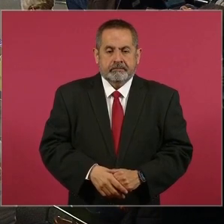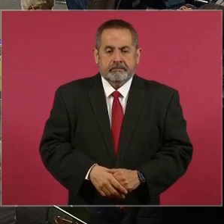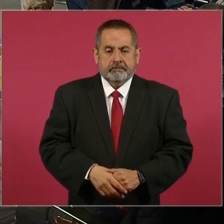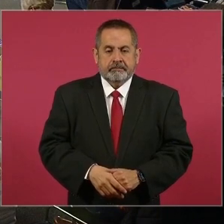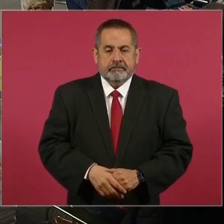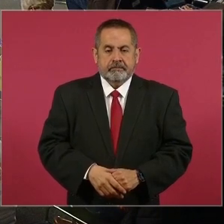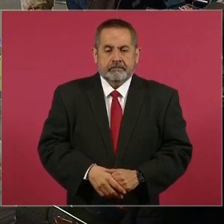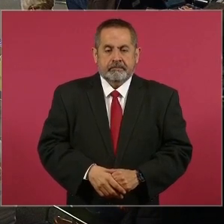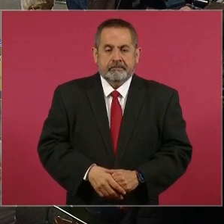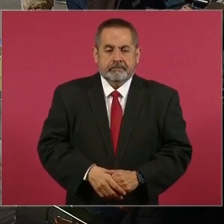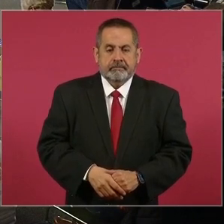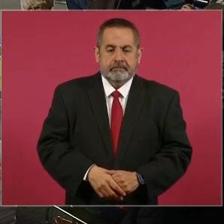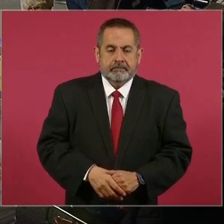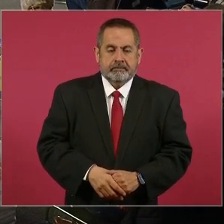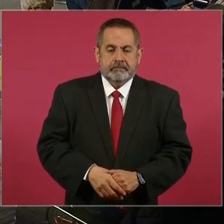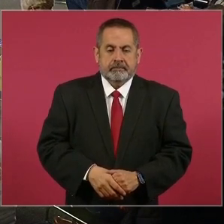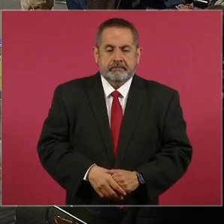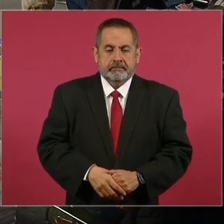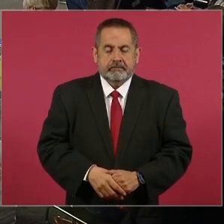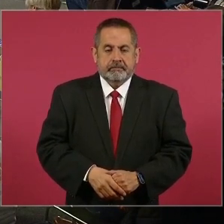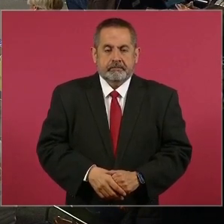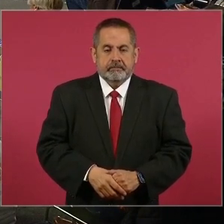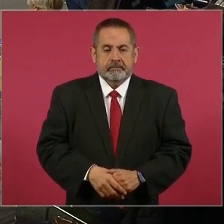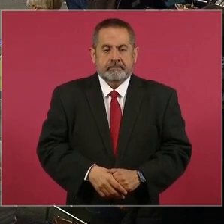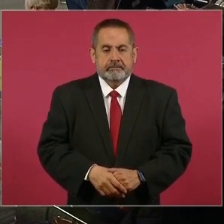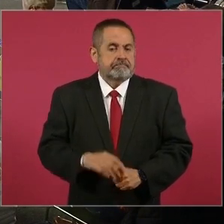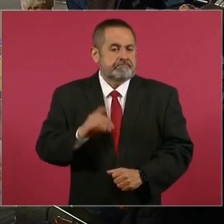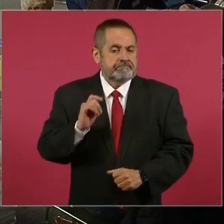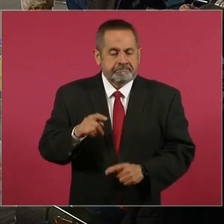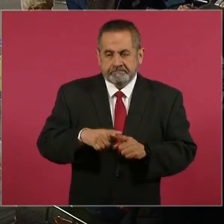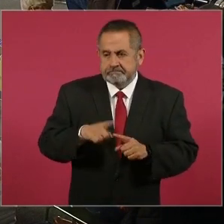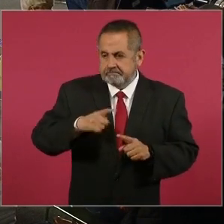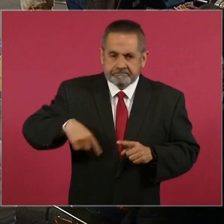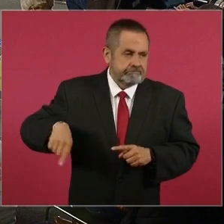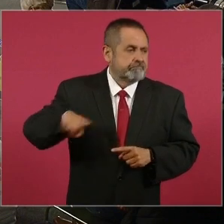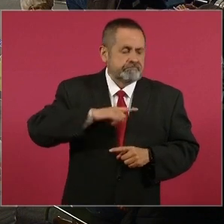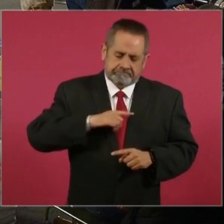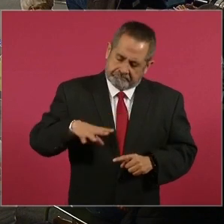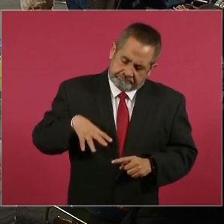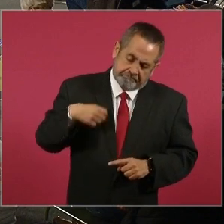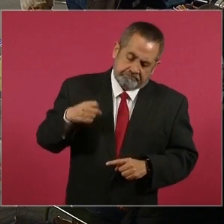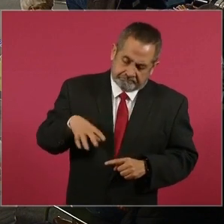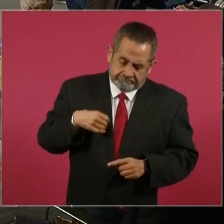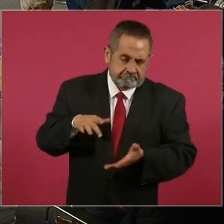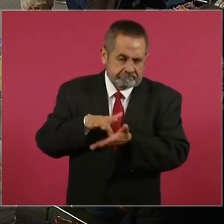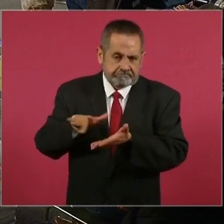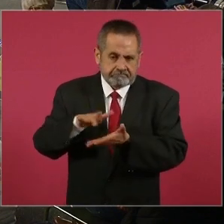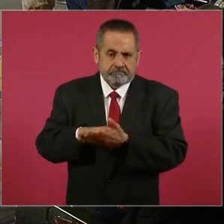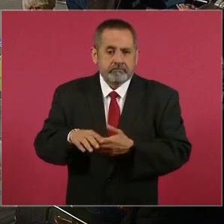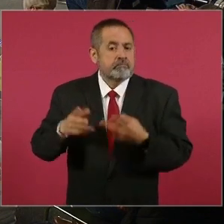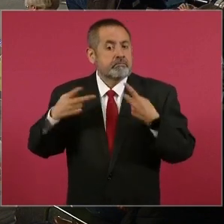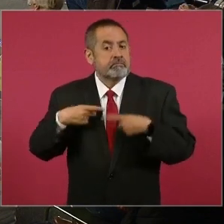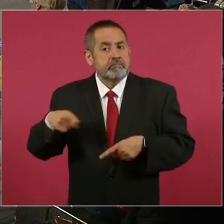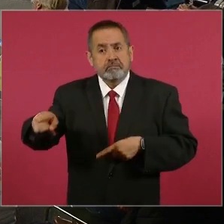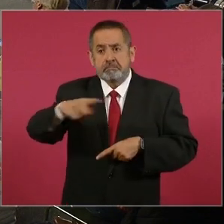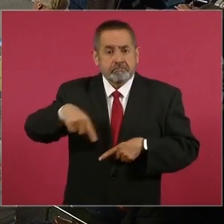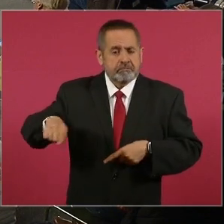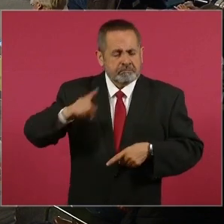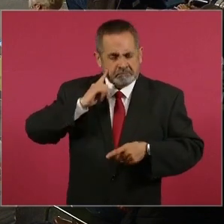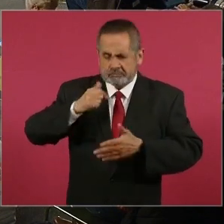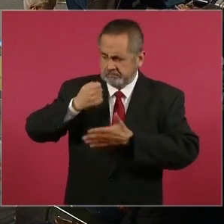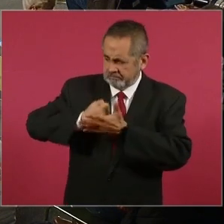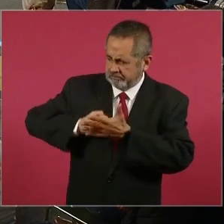certificado y es un esfuerzo no pero es gente muy